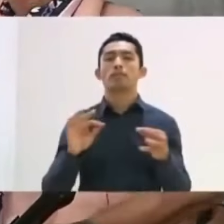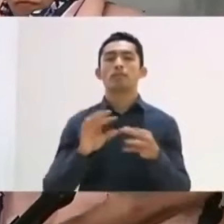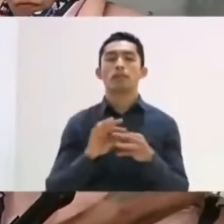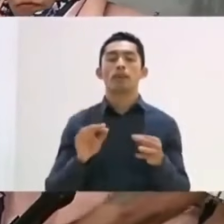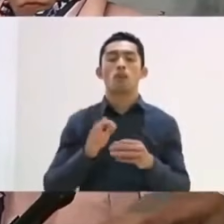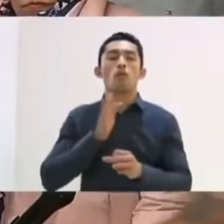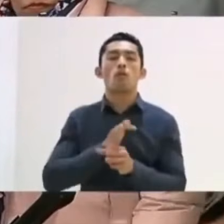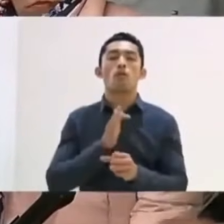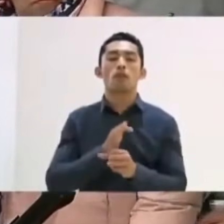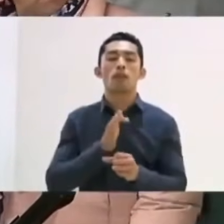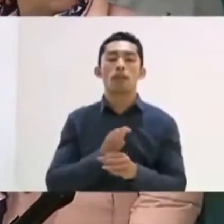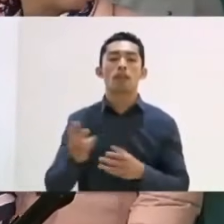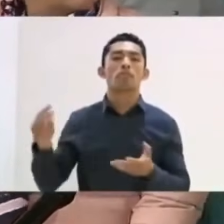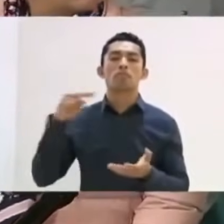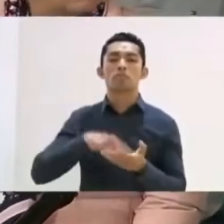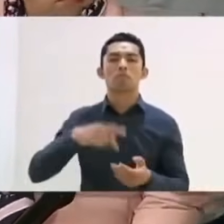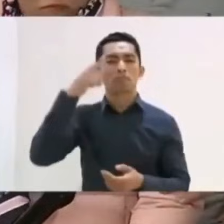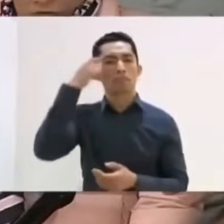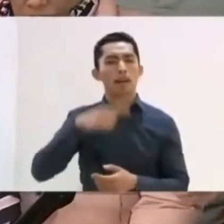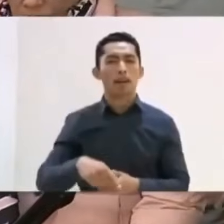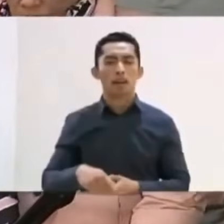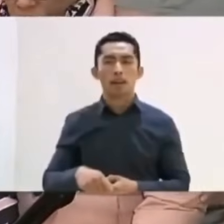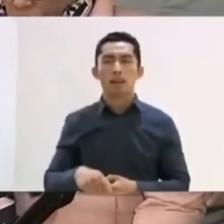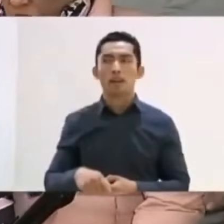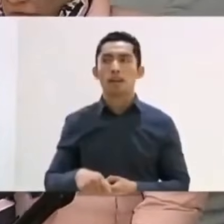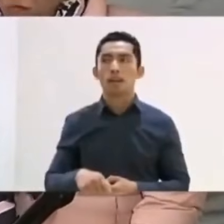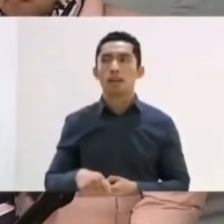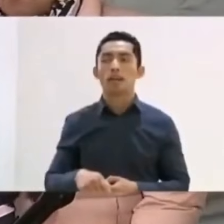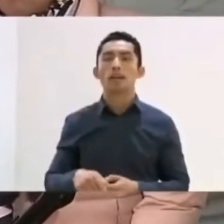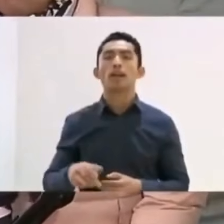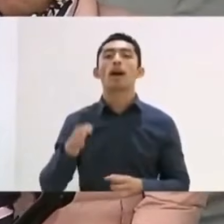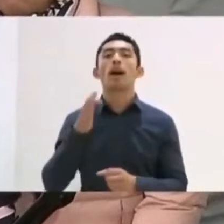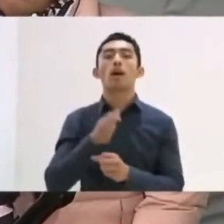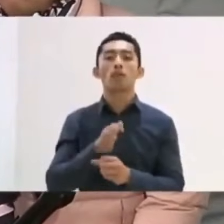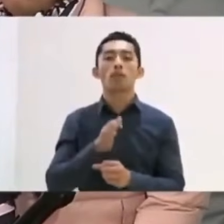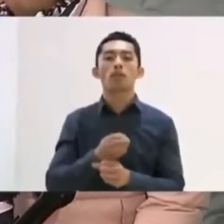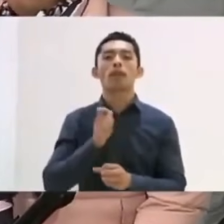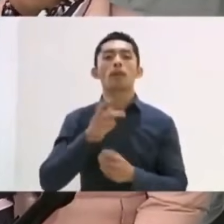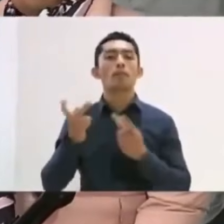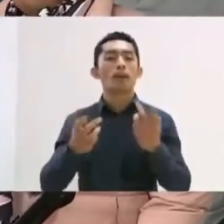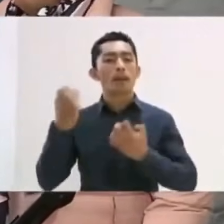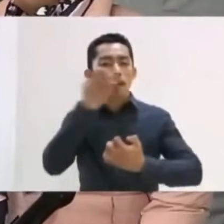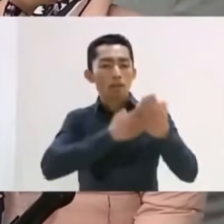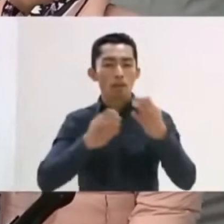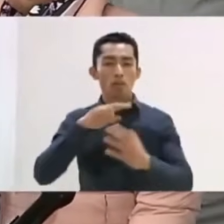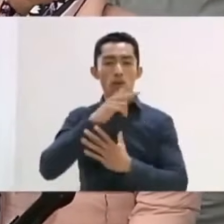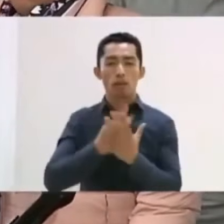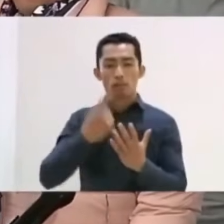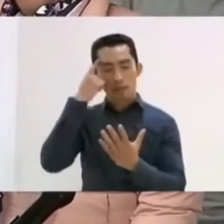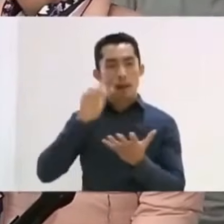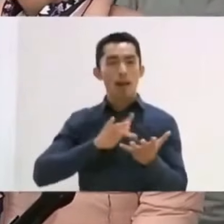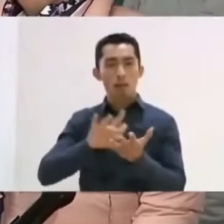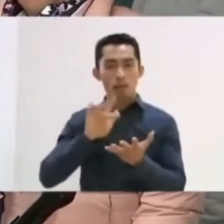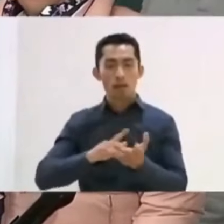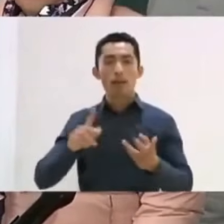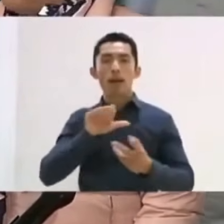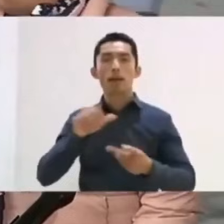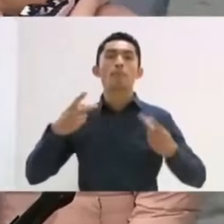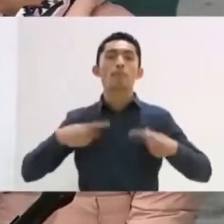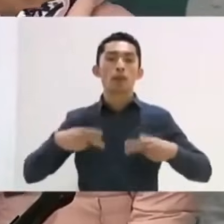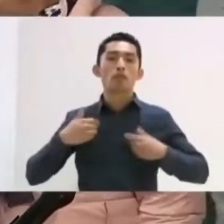porque se está llevando a cabo la evaluación del programa de apoyo a damnificados